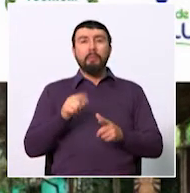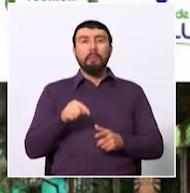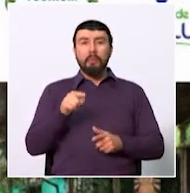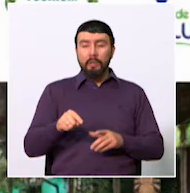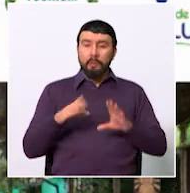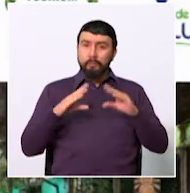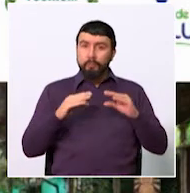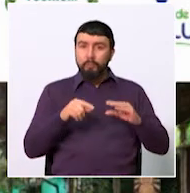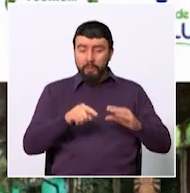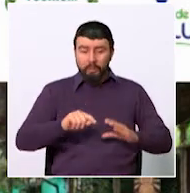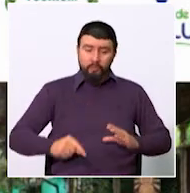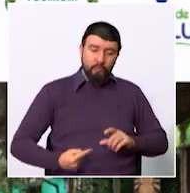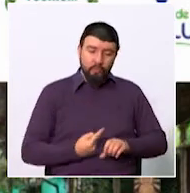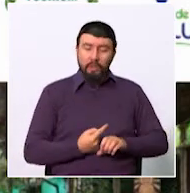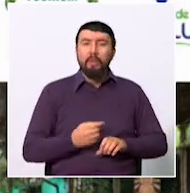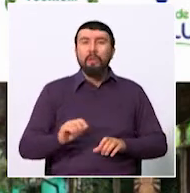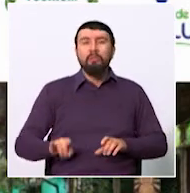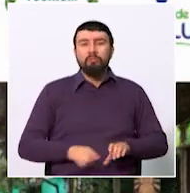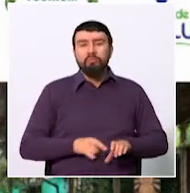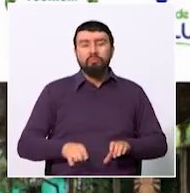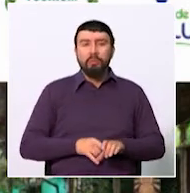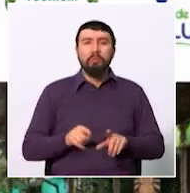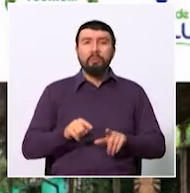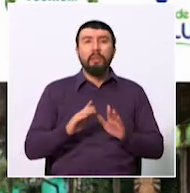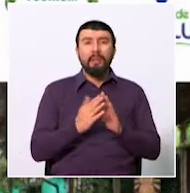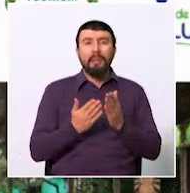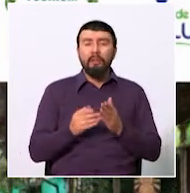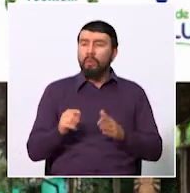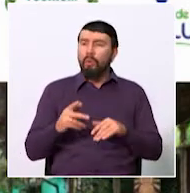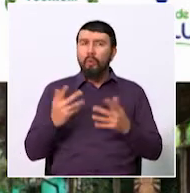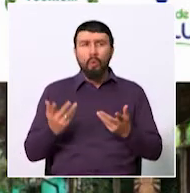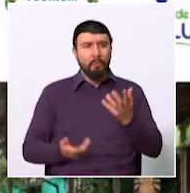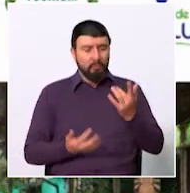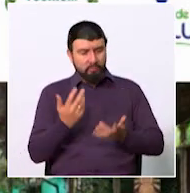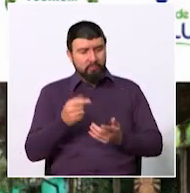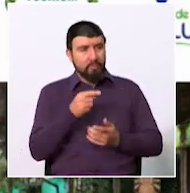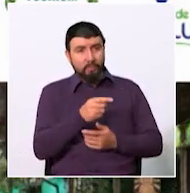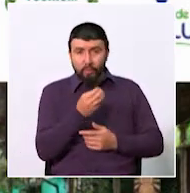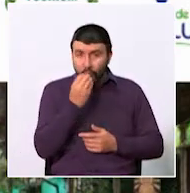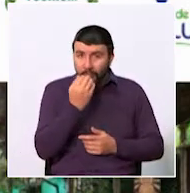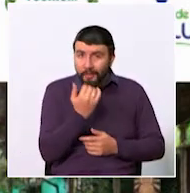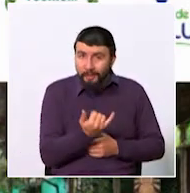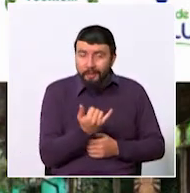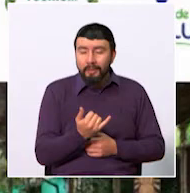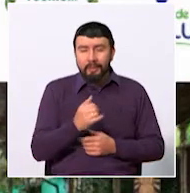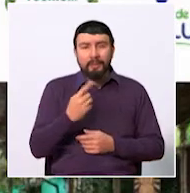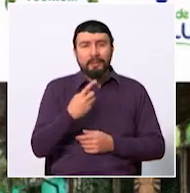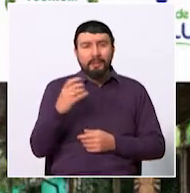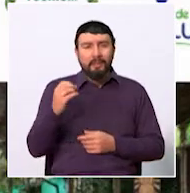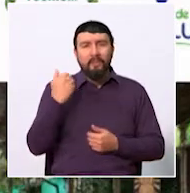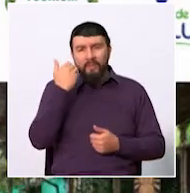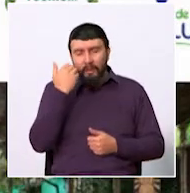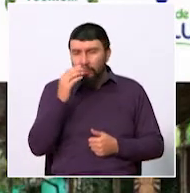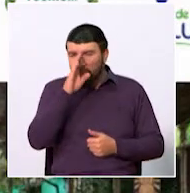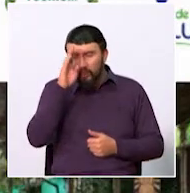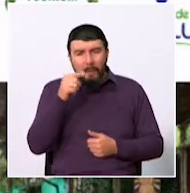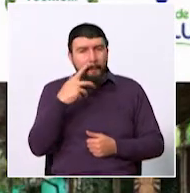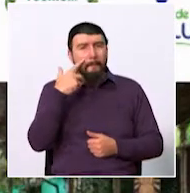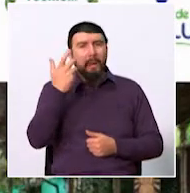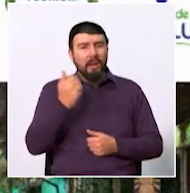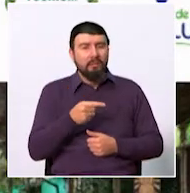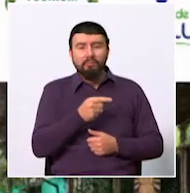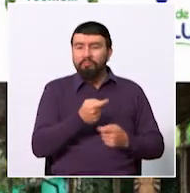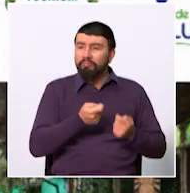enemas con el café orgánico el libro nuestro de cómo hacer de la cocina una farmacia y las enfermedades más frecuentes incluyen